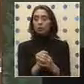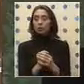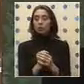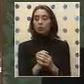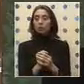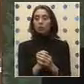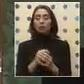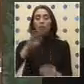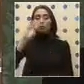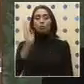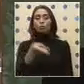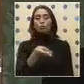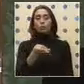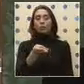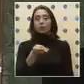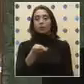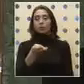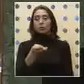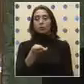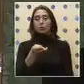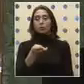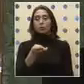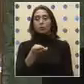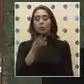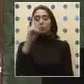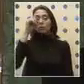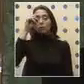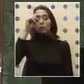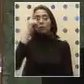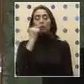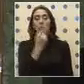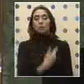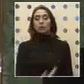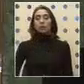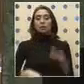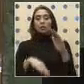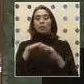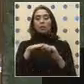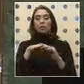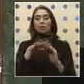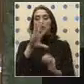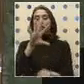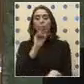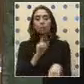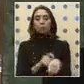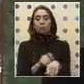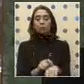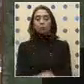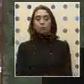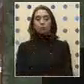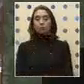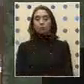Bueno, se suspende 90% máximo hasta 5 minutos.